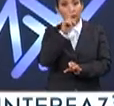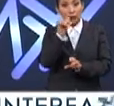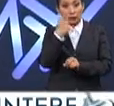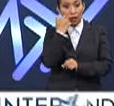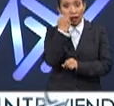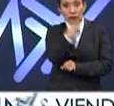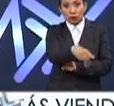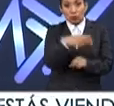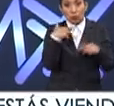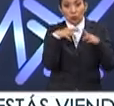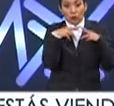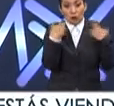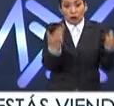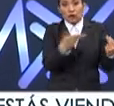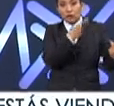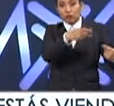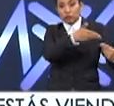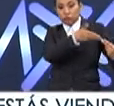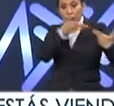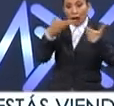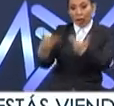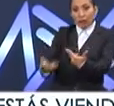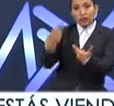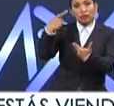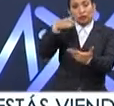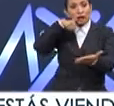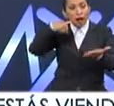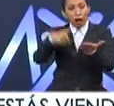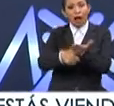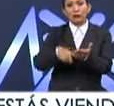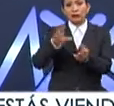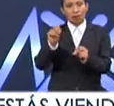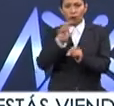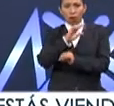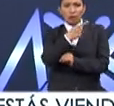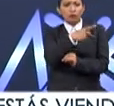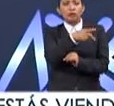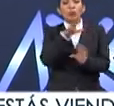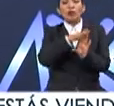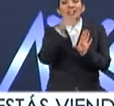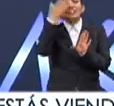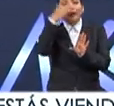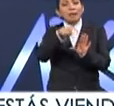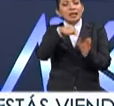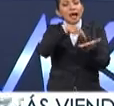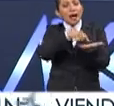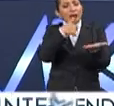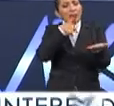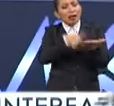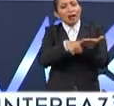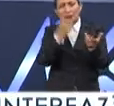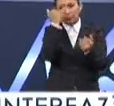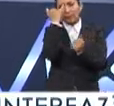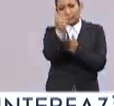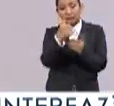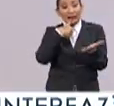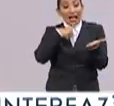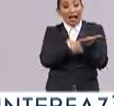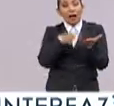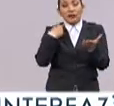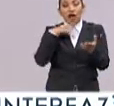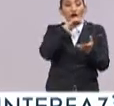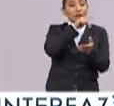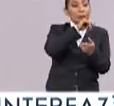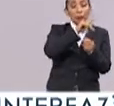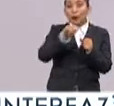su digamos su legado su correspondencia y no porque fuera de él sino porque él sabía que era un imagínate una correspondencia entre